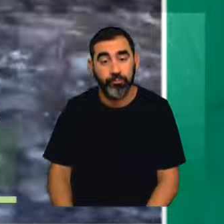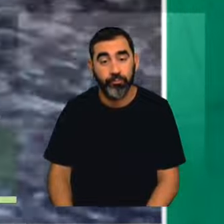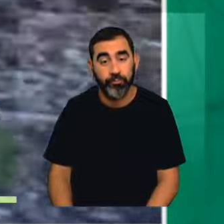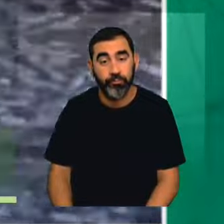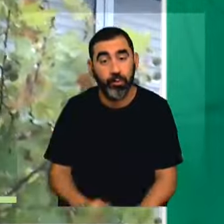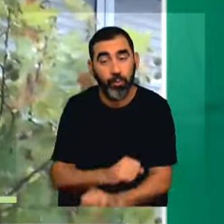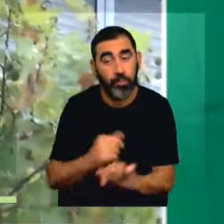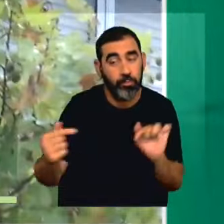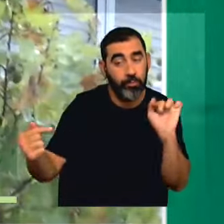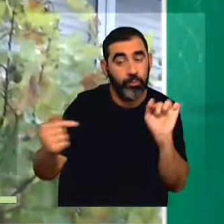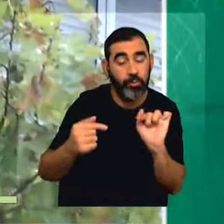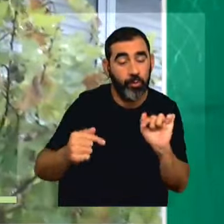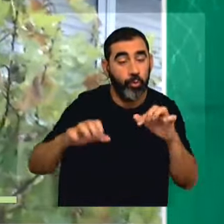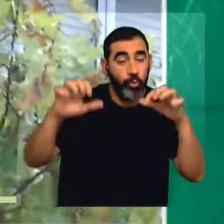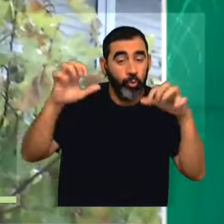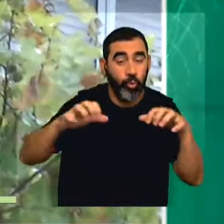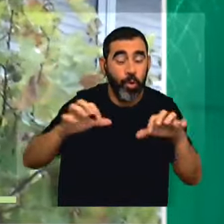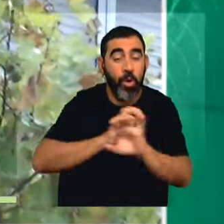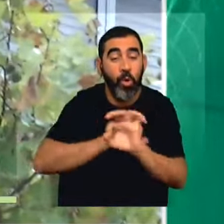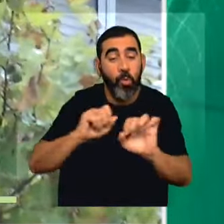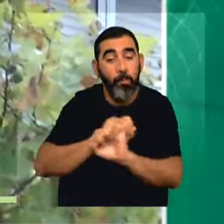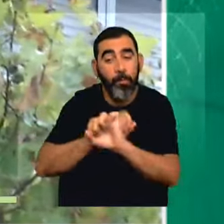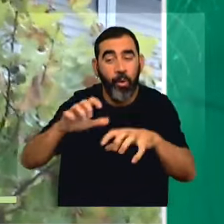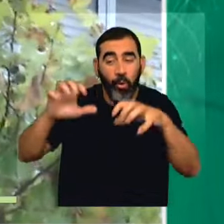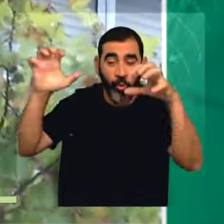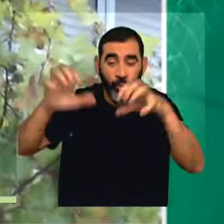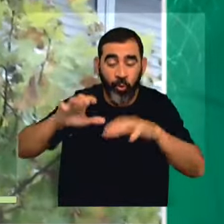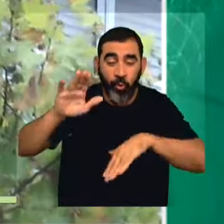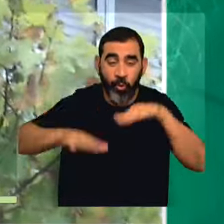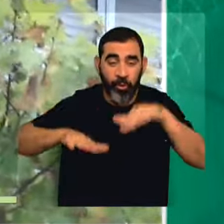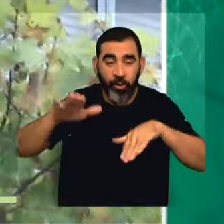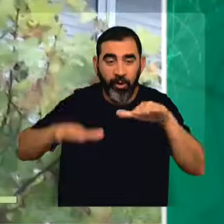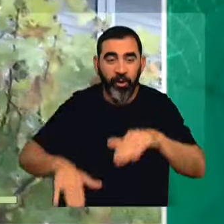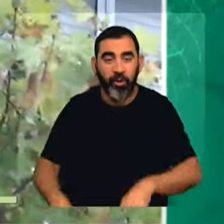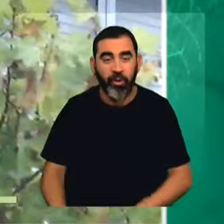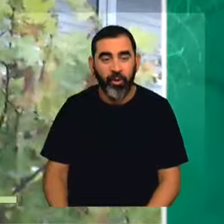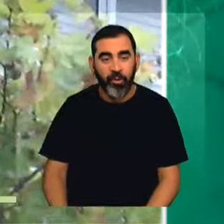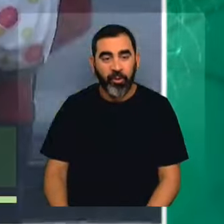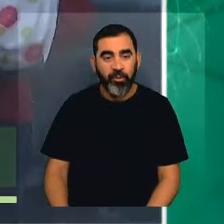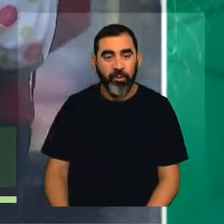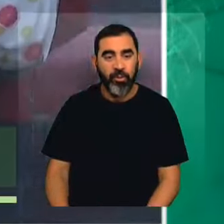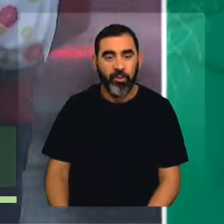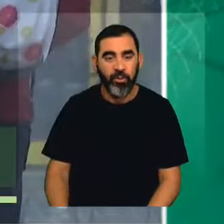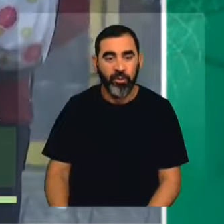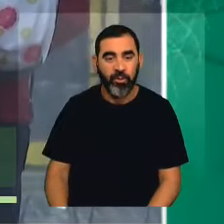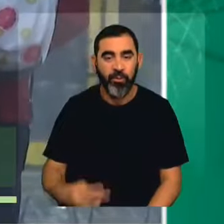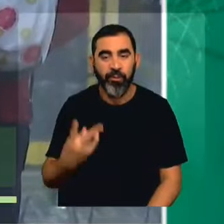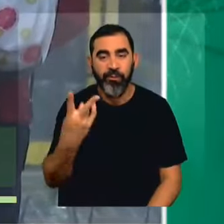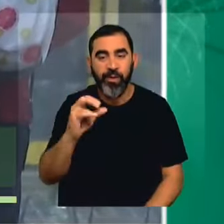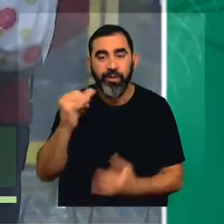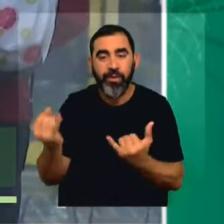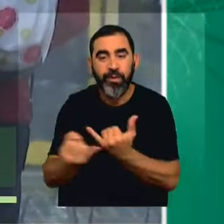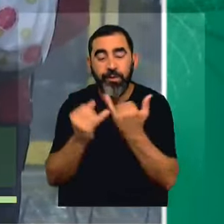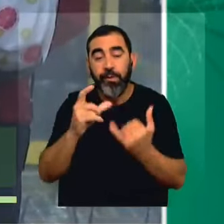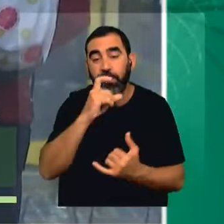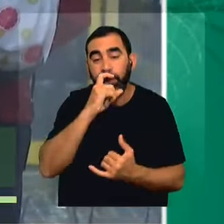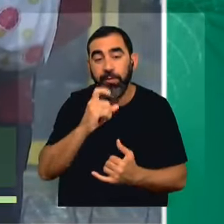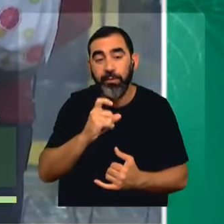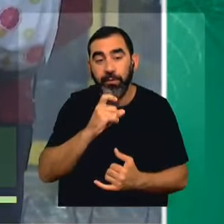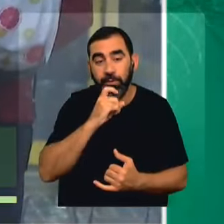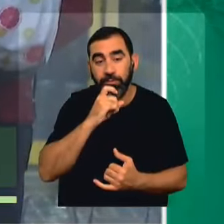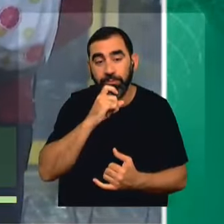a favorecer las lluvias o pueden ayudar a favorecer aún más las lluvias en estos primeros 20 días de de marzo